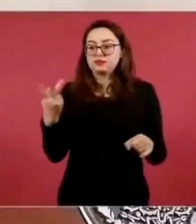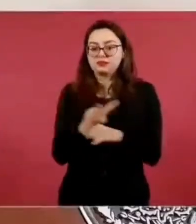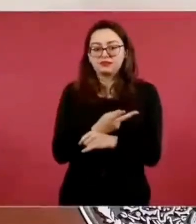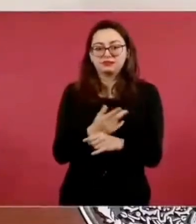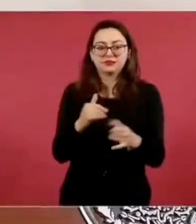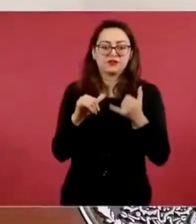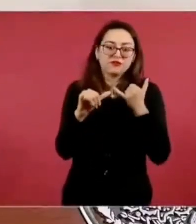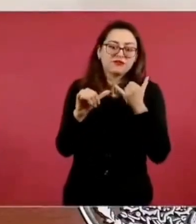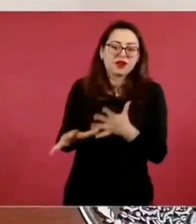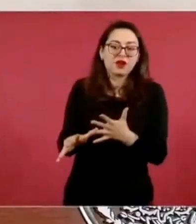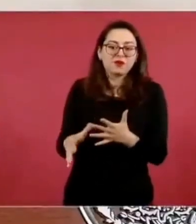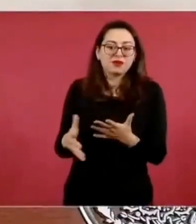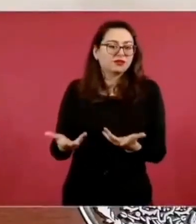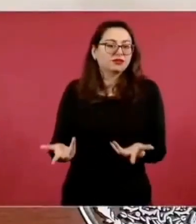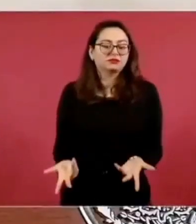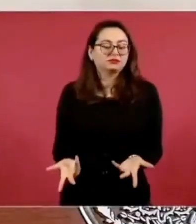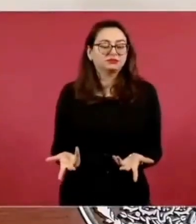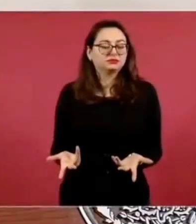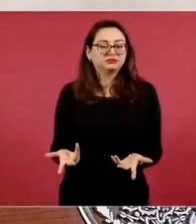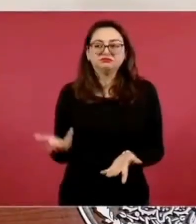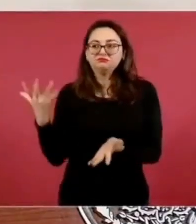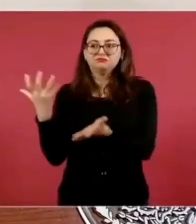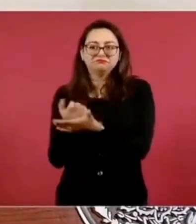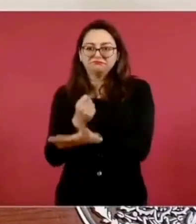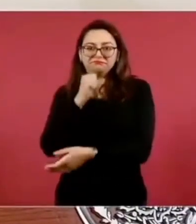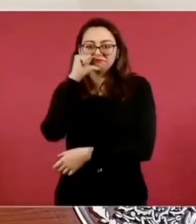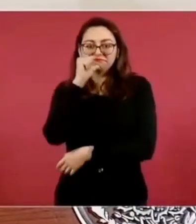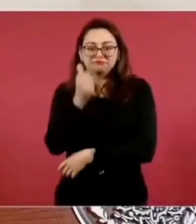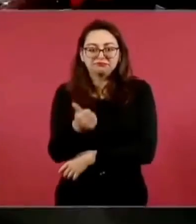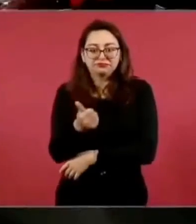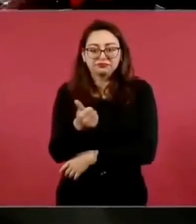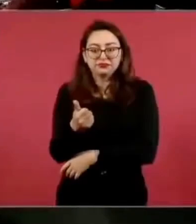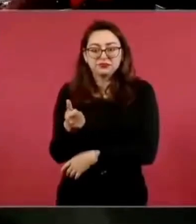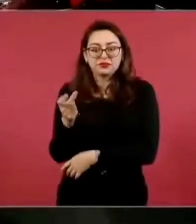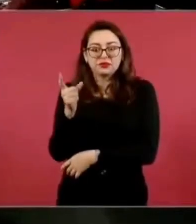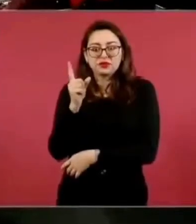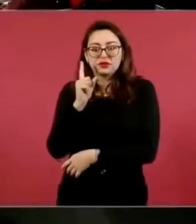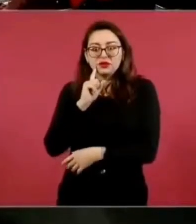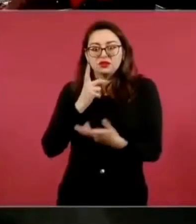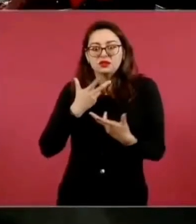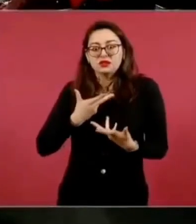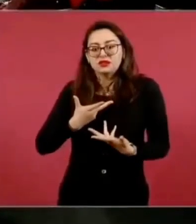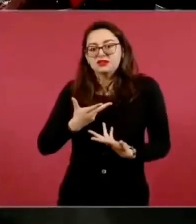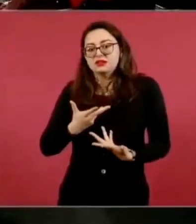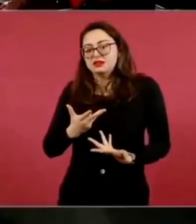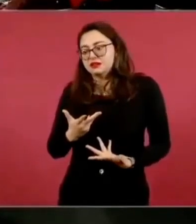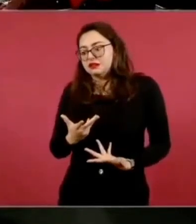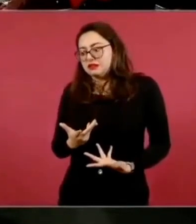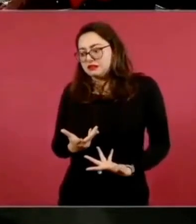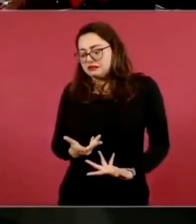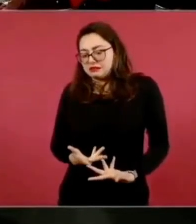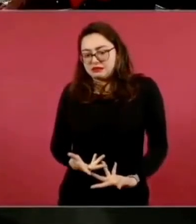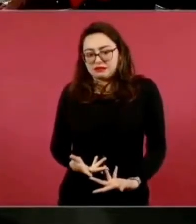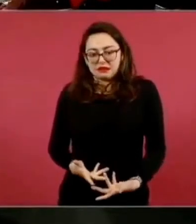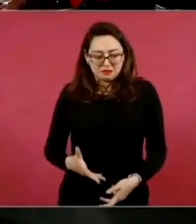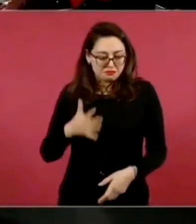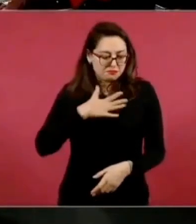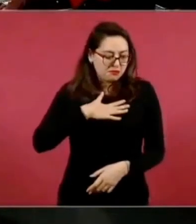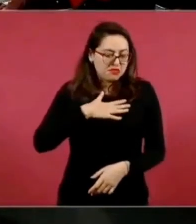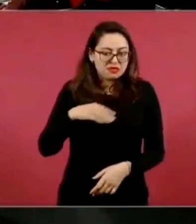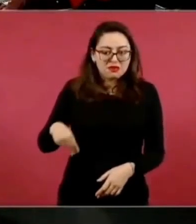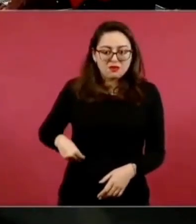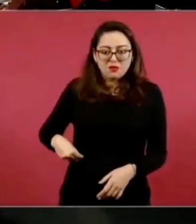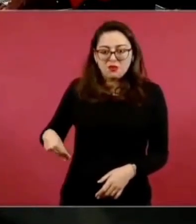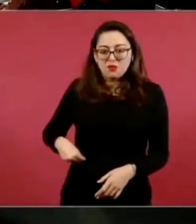y se pierde y ella con la angustia y